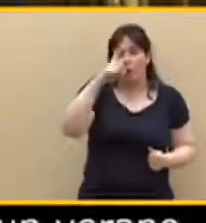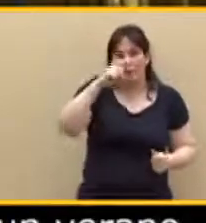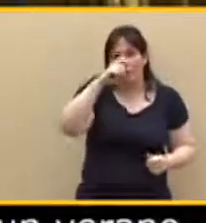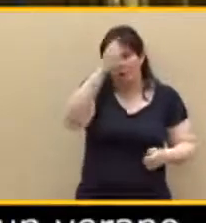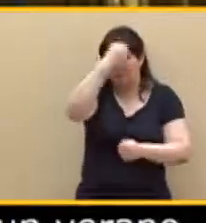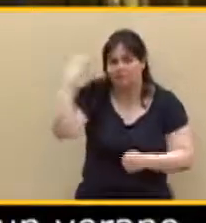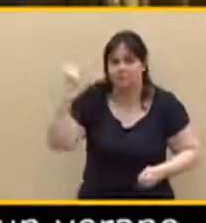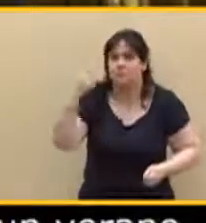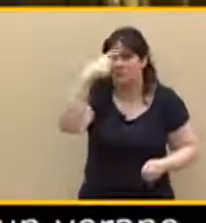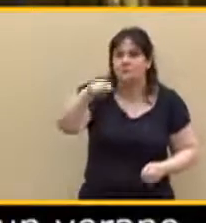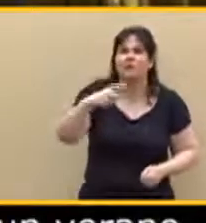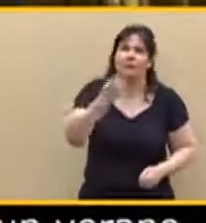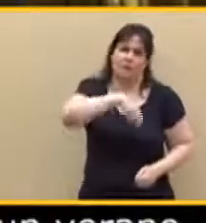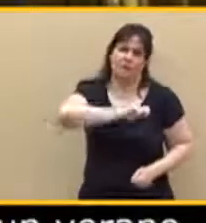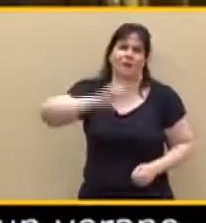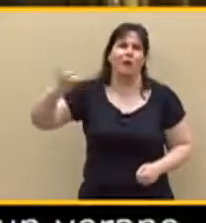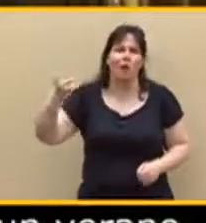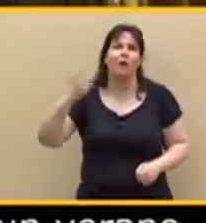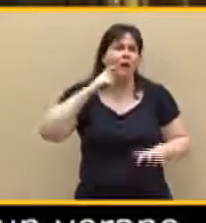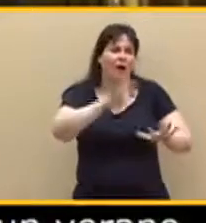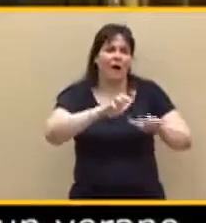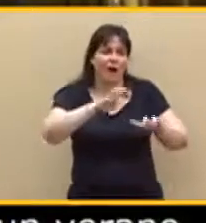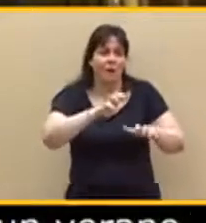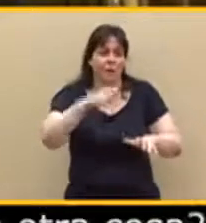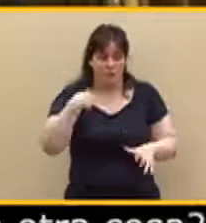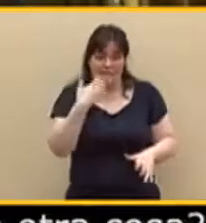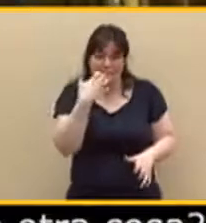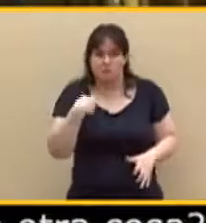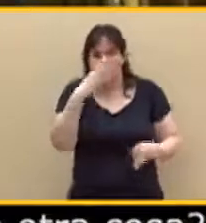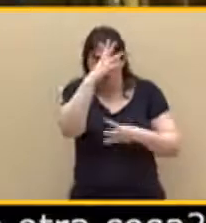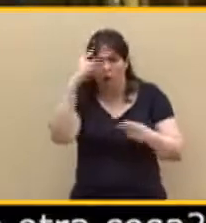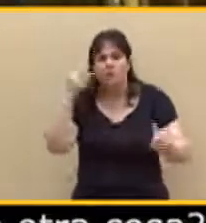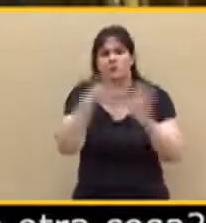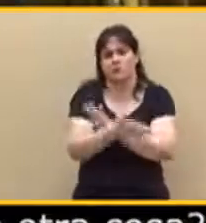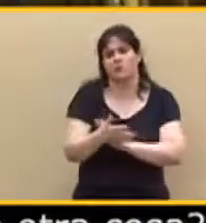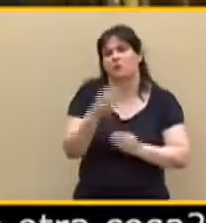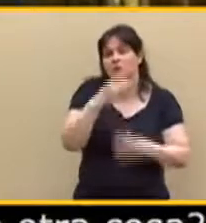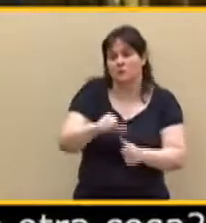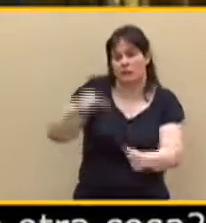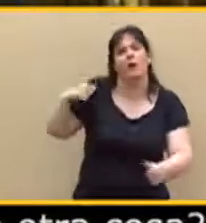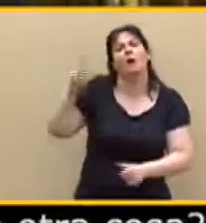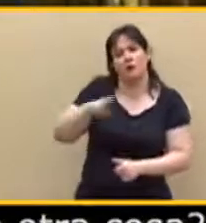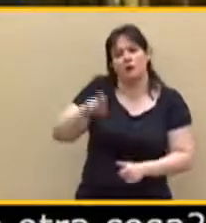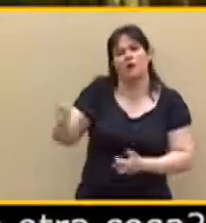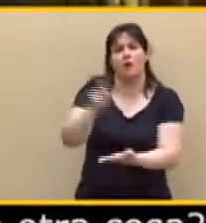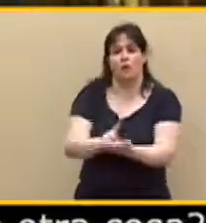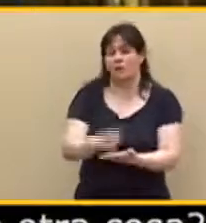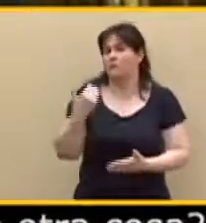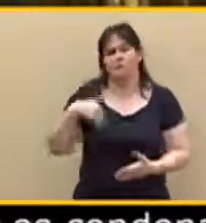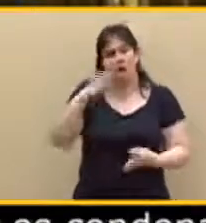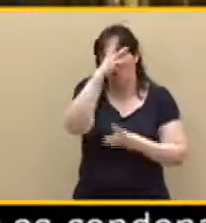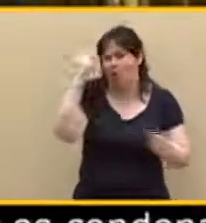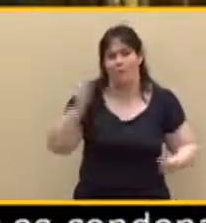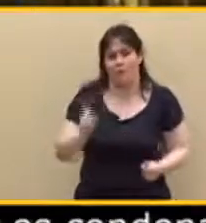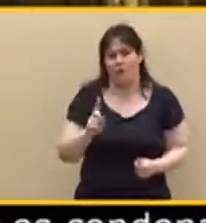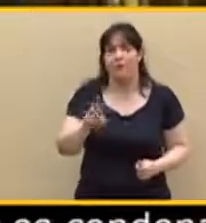España que ha aprendido que olvidar es condenarnos a repetir la historia y que ya no olvida, señorías del Partido Popular.